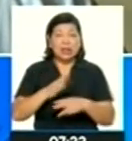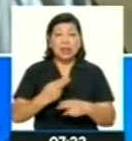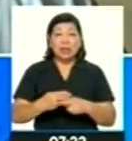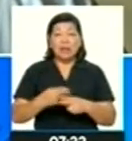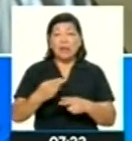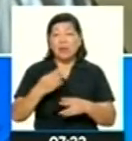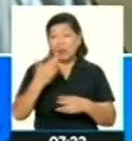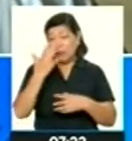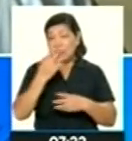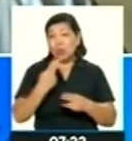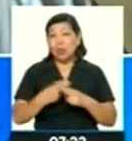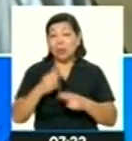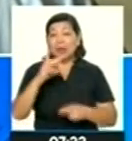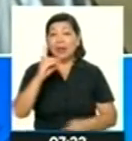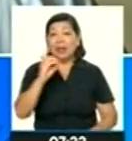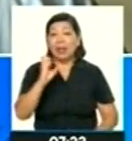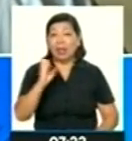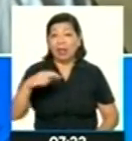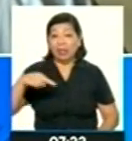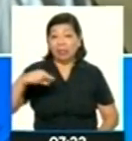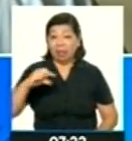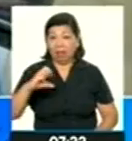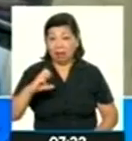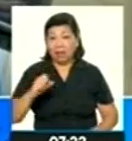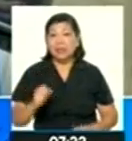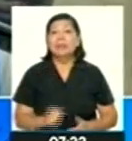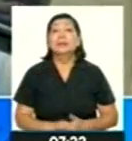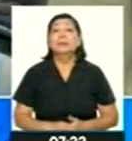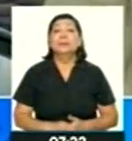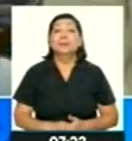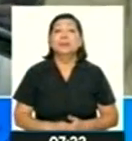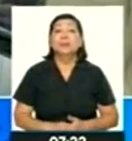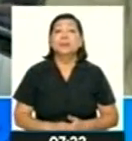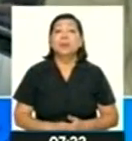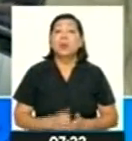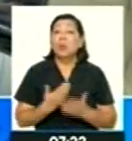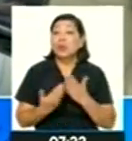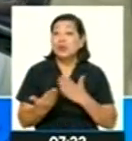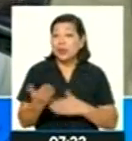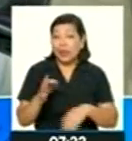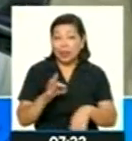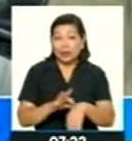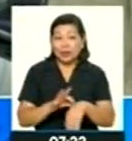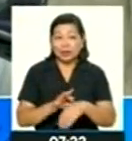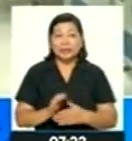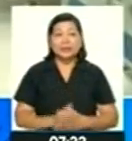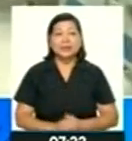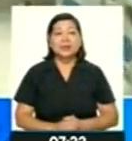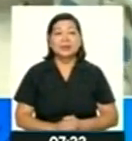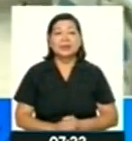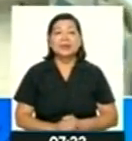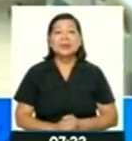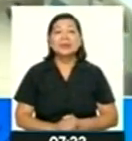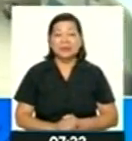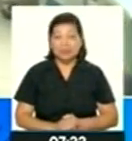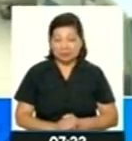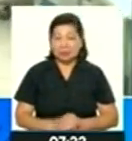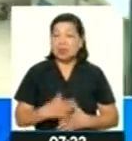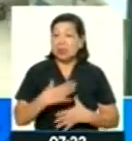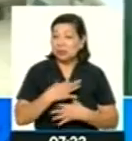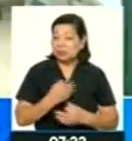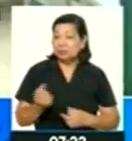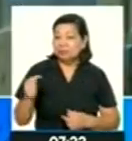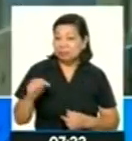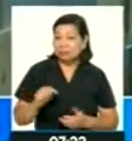país, 39.409 casos para ser exactos. Doctor Cabezas, muy buenos días. Muy buenos días, un gusto